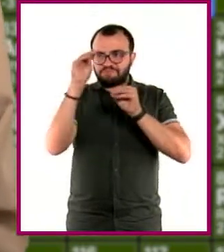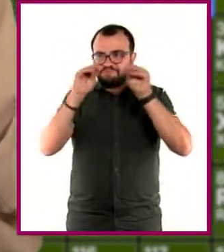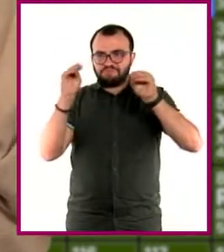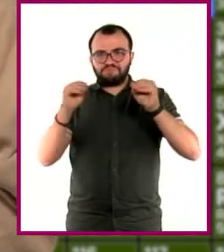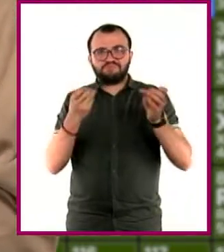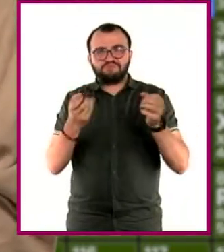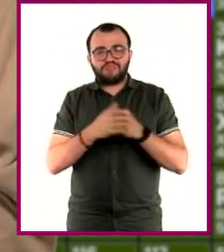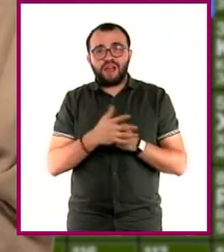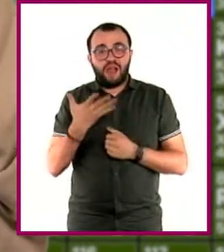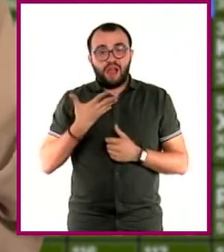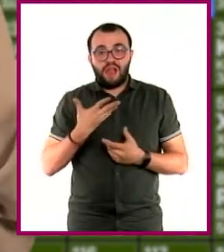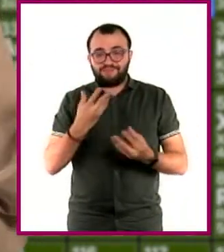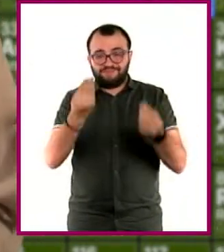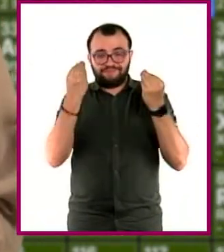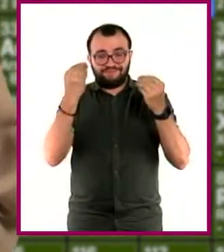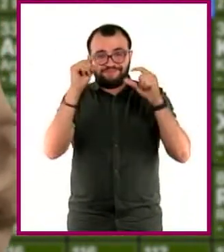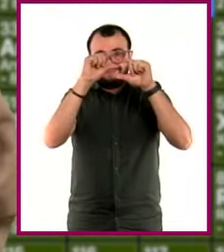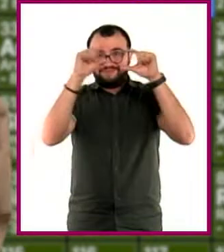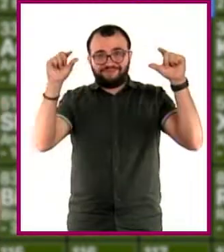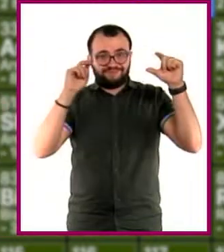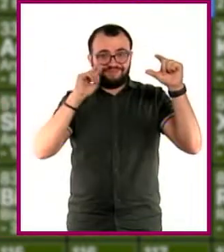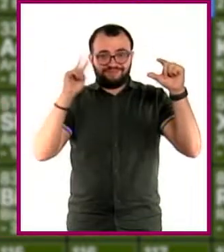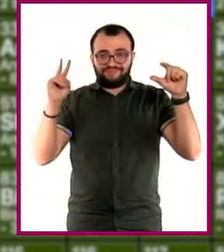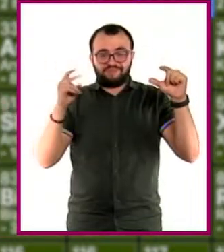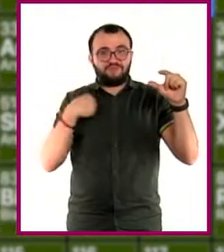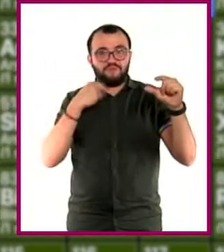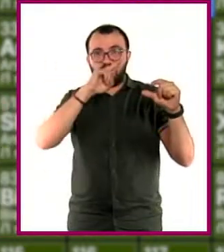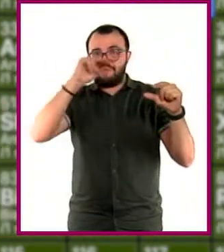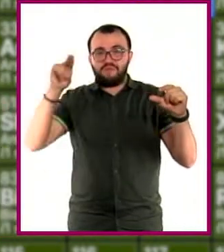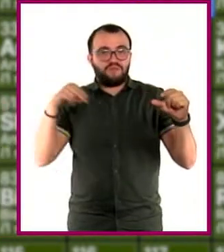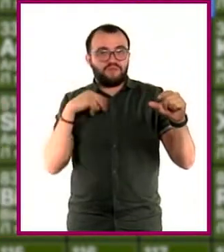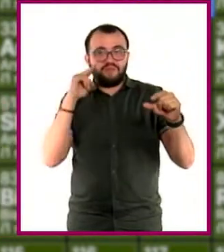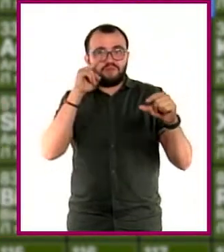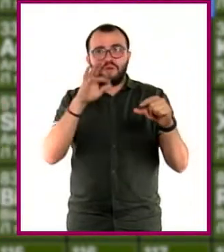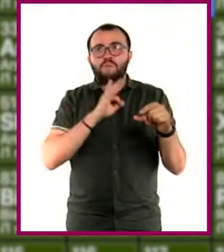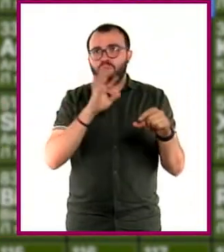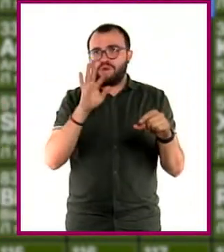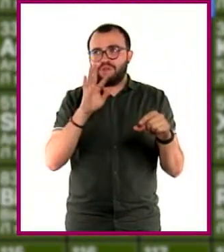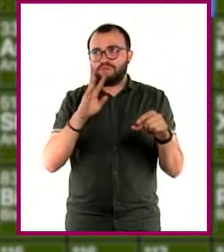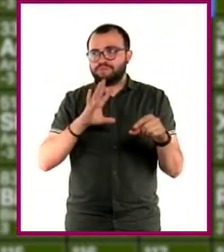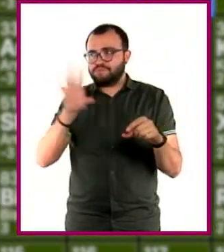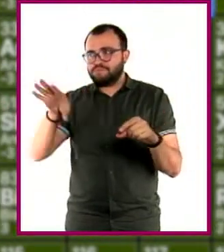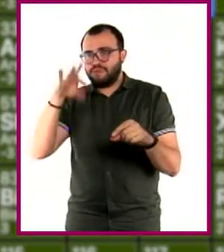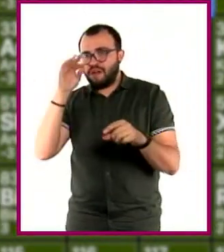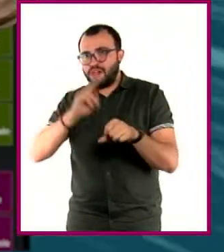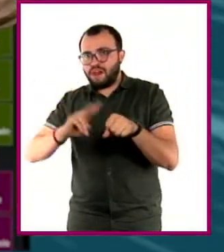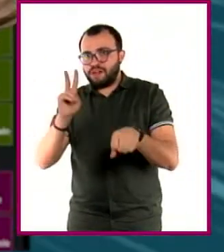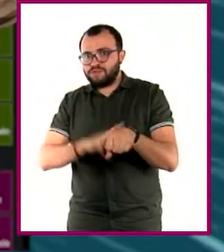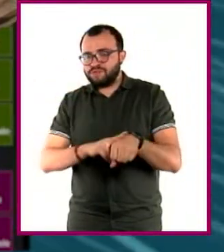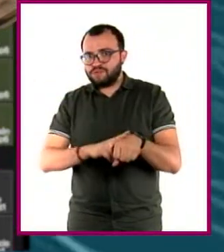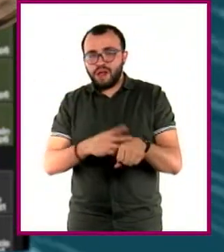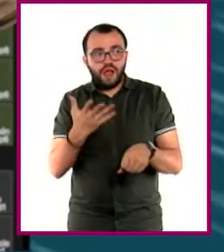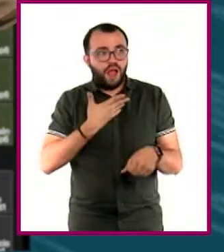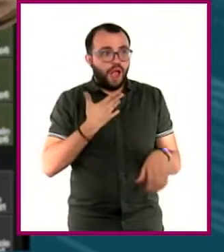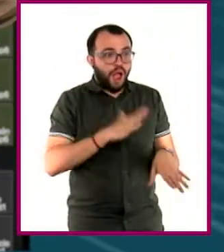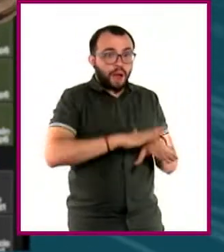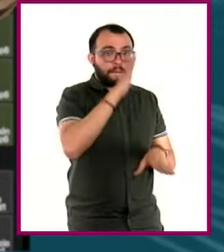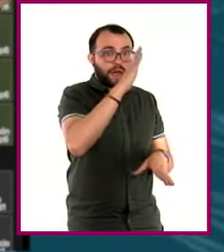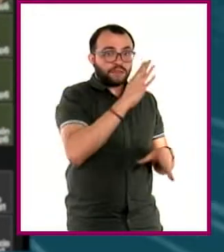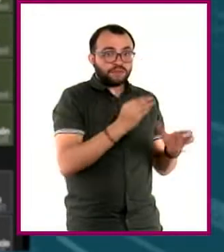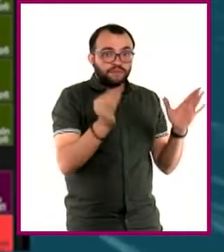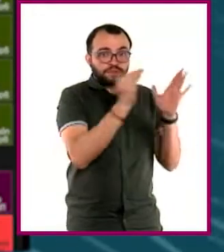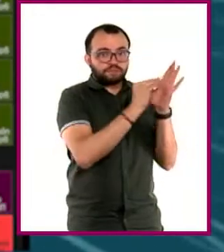hay un montón en esa tabla que nunca he visto. ¿Los podemos encontrar en la naturaleza? ¿Hay más elementos? Son buenas